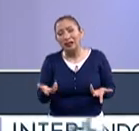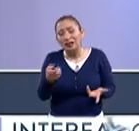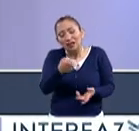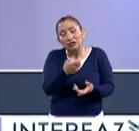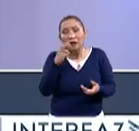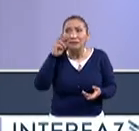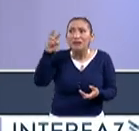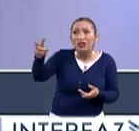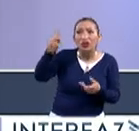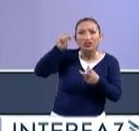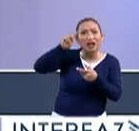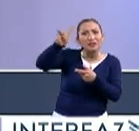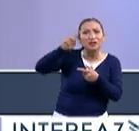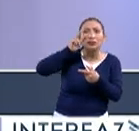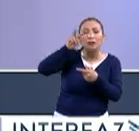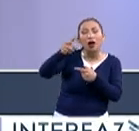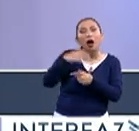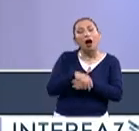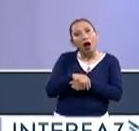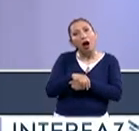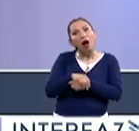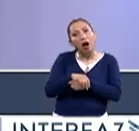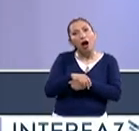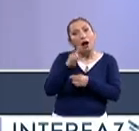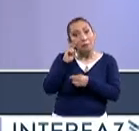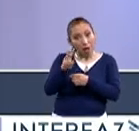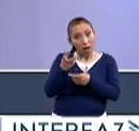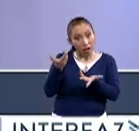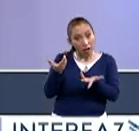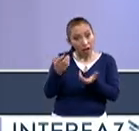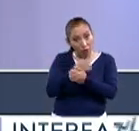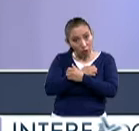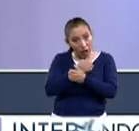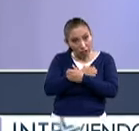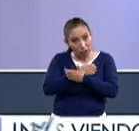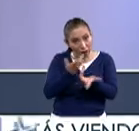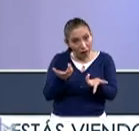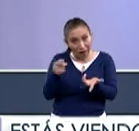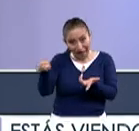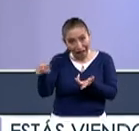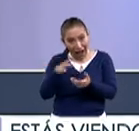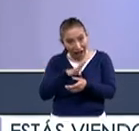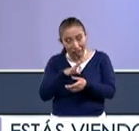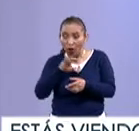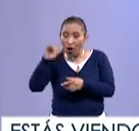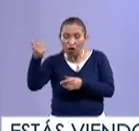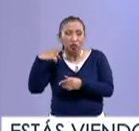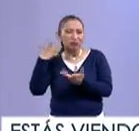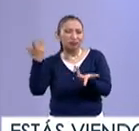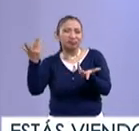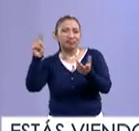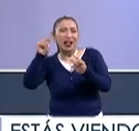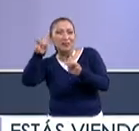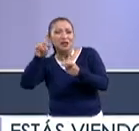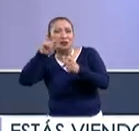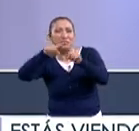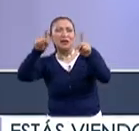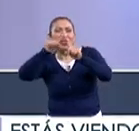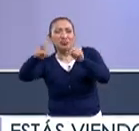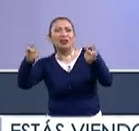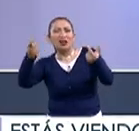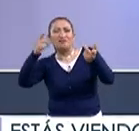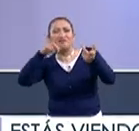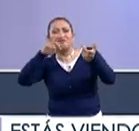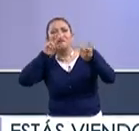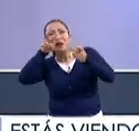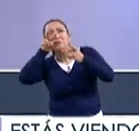¿qué están viendo en la televisión? No están viendo necesariamente televisión educativa, sino que ven otros programas con otras realidades.